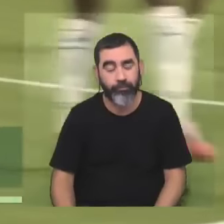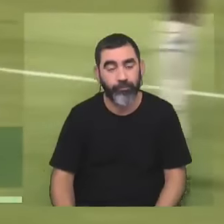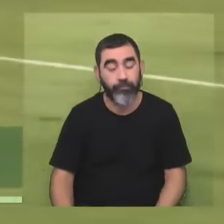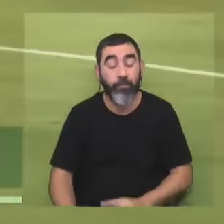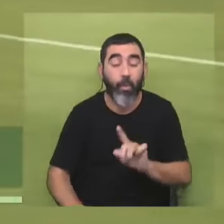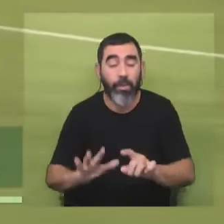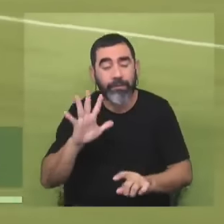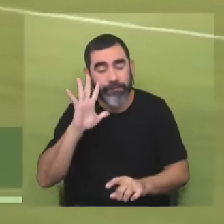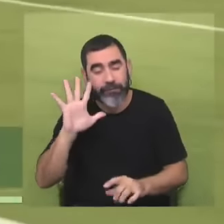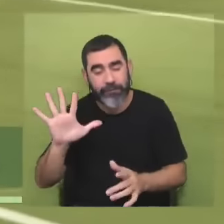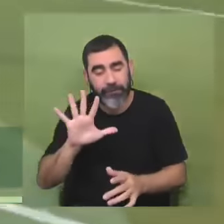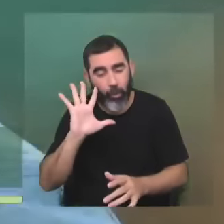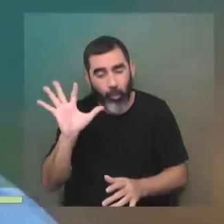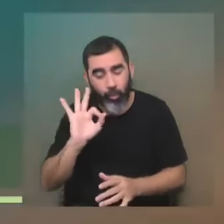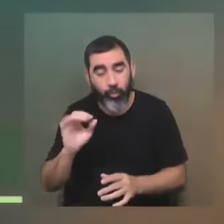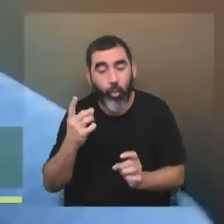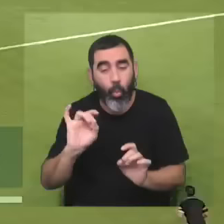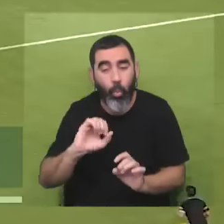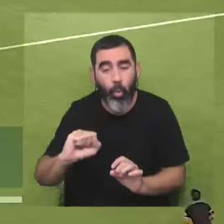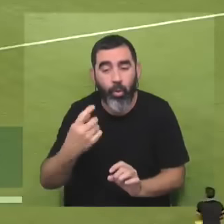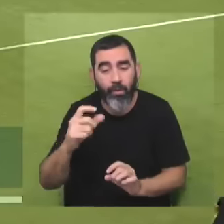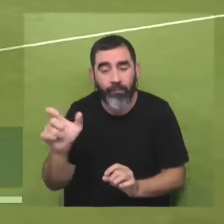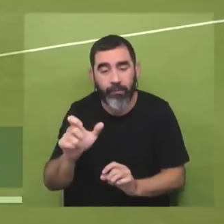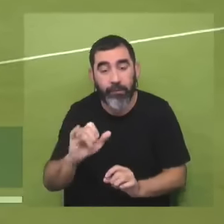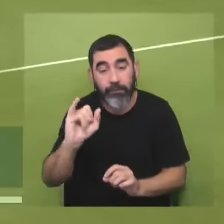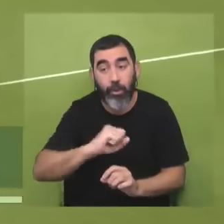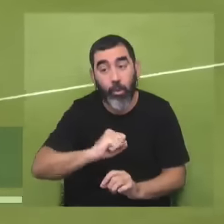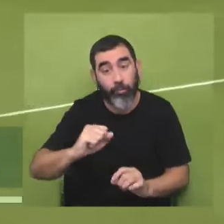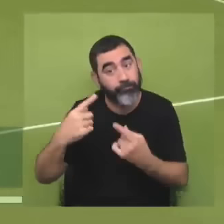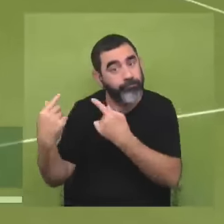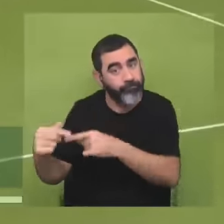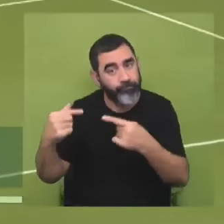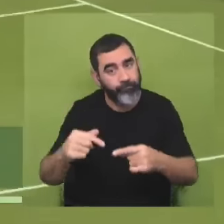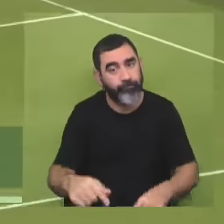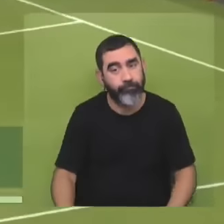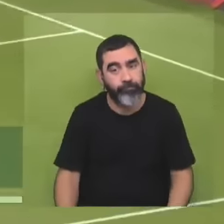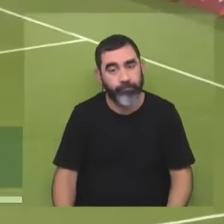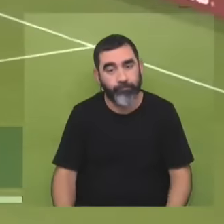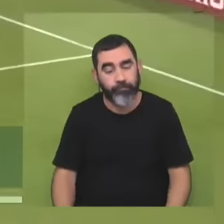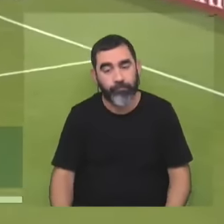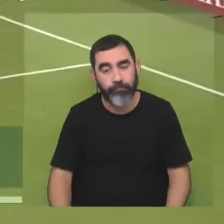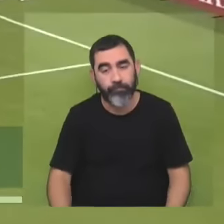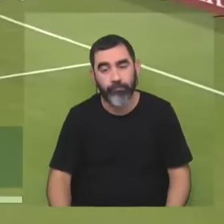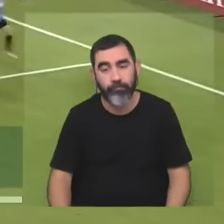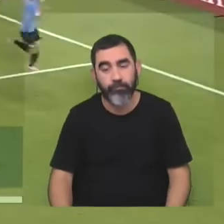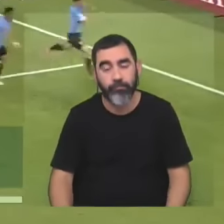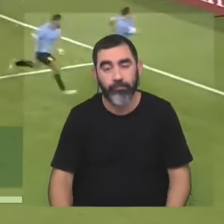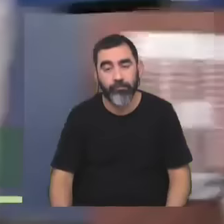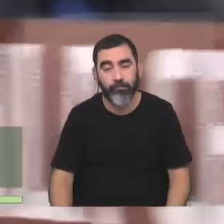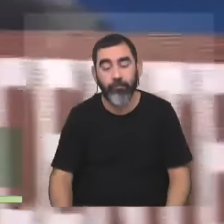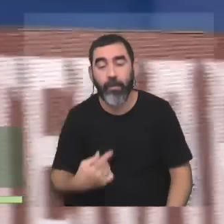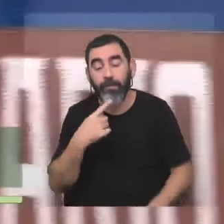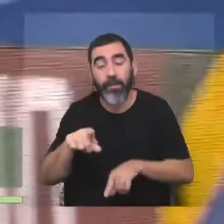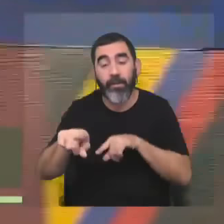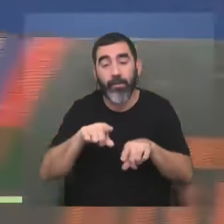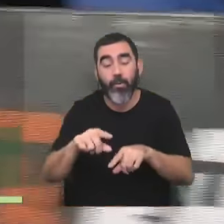algunas situaciones con un solo gol de diferencia en el resultado si hubieran convertido hubiera sido complicado según el entrenador rosarino a